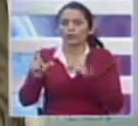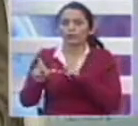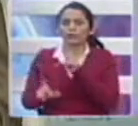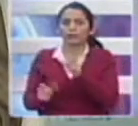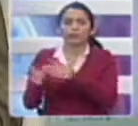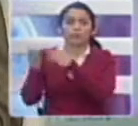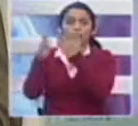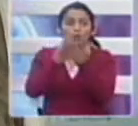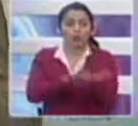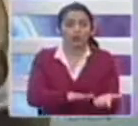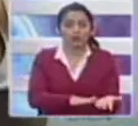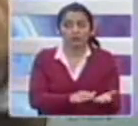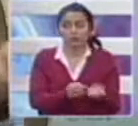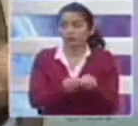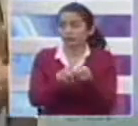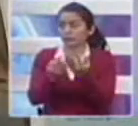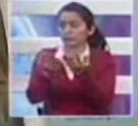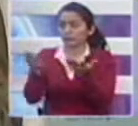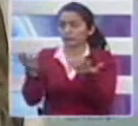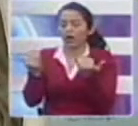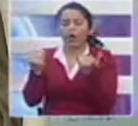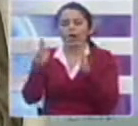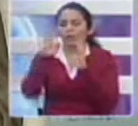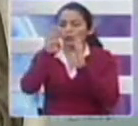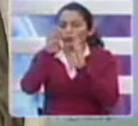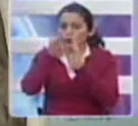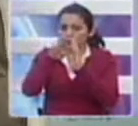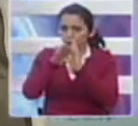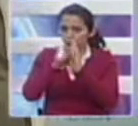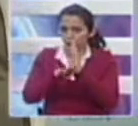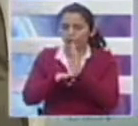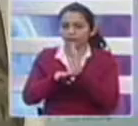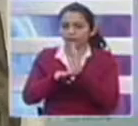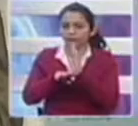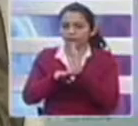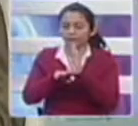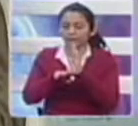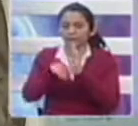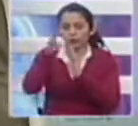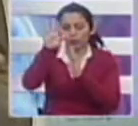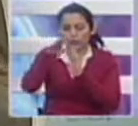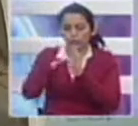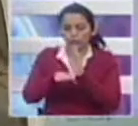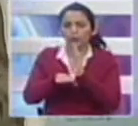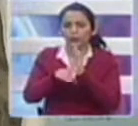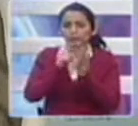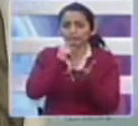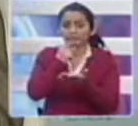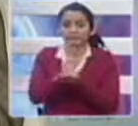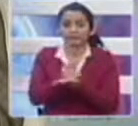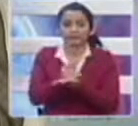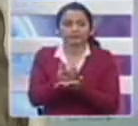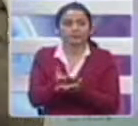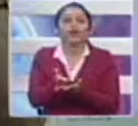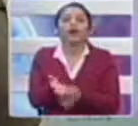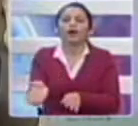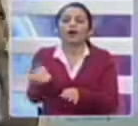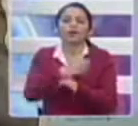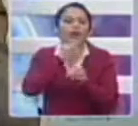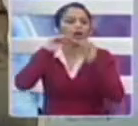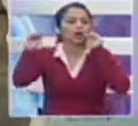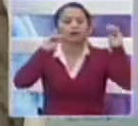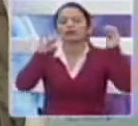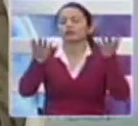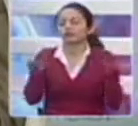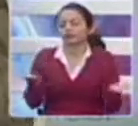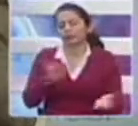eran altísimas. Ahora se ha ido reduciendo y esto creo que ha sido un logro de la ciudad en general. Así que mantener siempre, hacer el llamado que festejemos a la